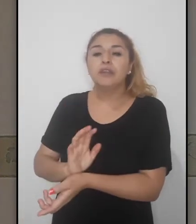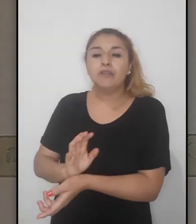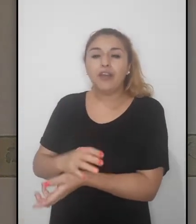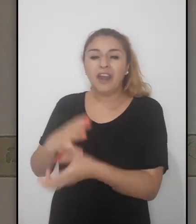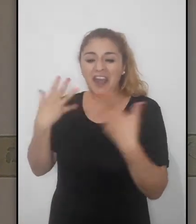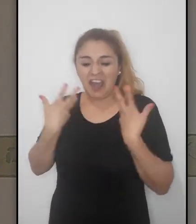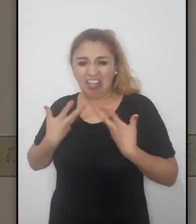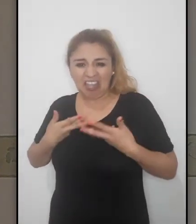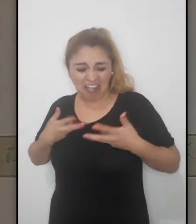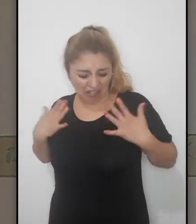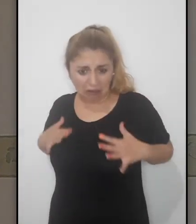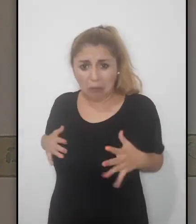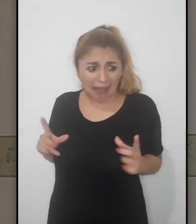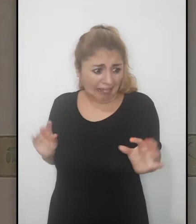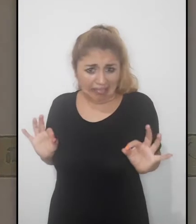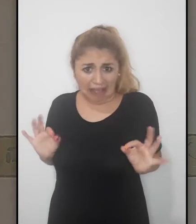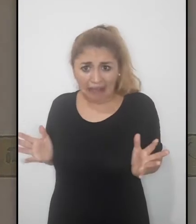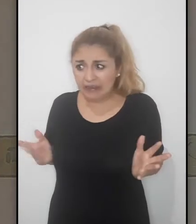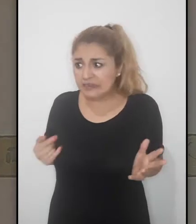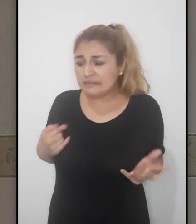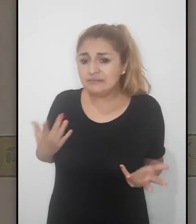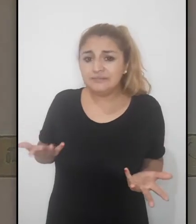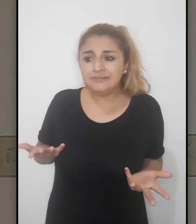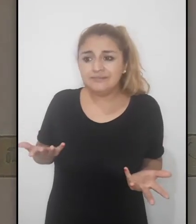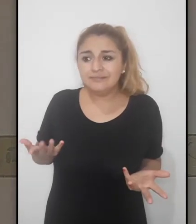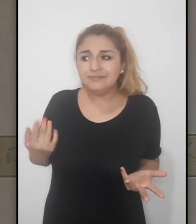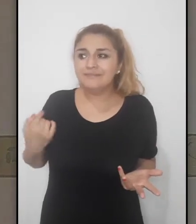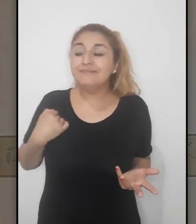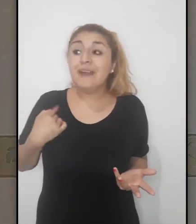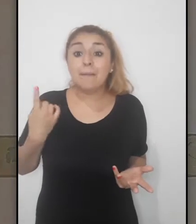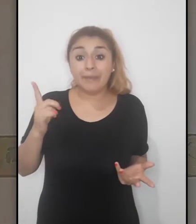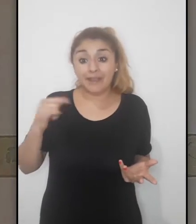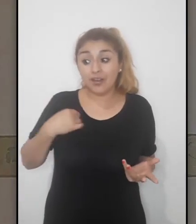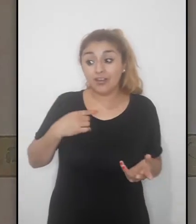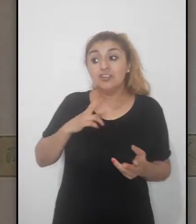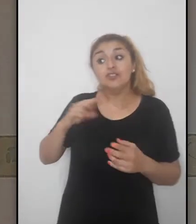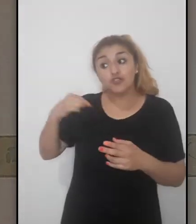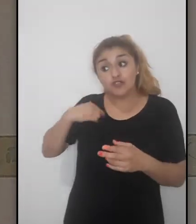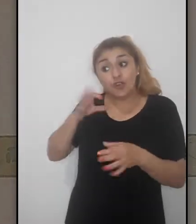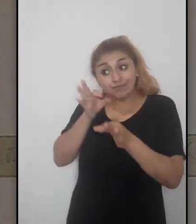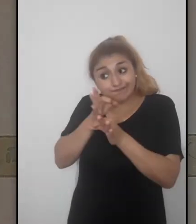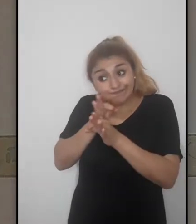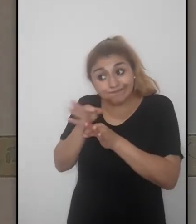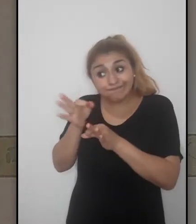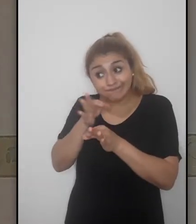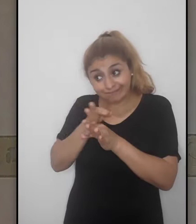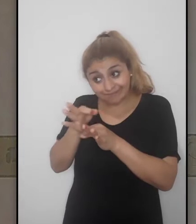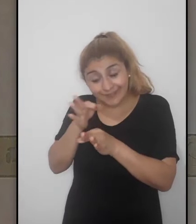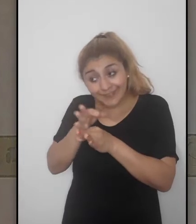aconsejo o sea si estás en la posición incorrecta